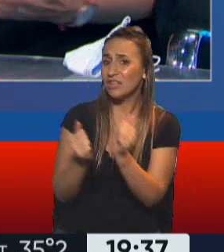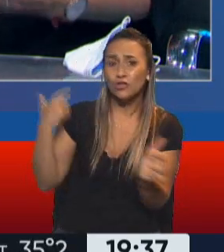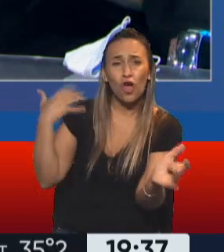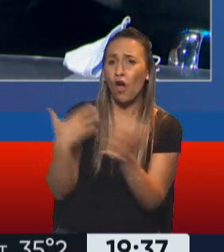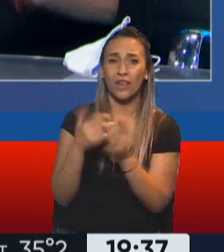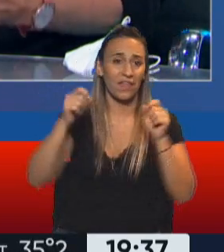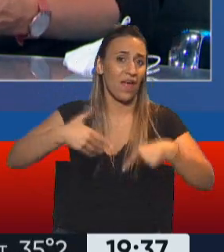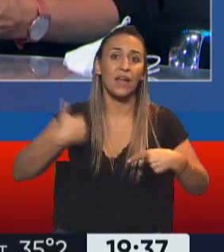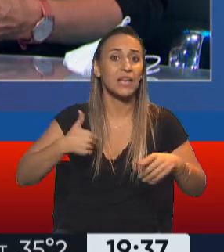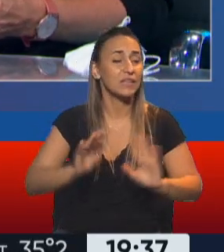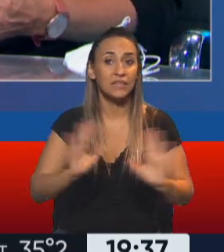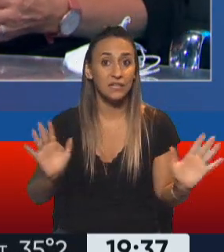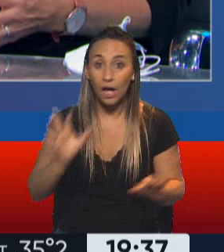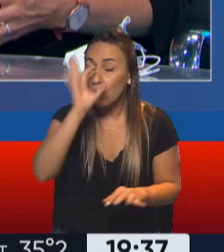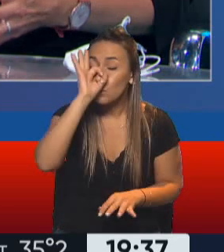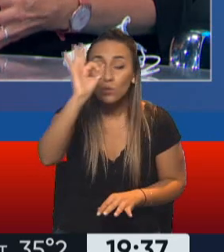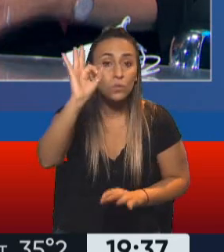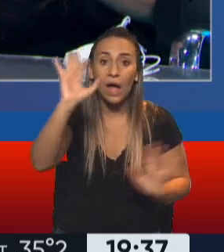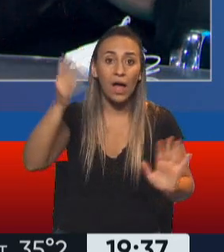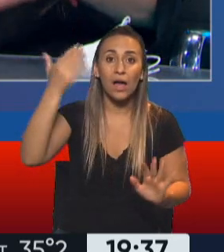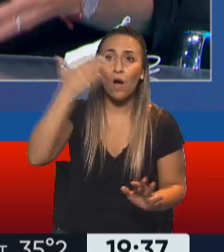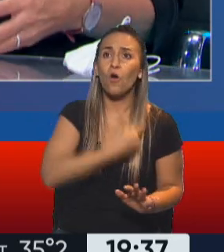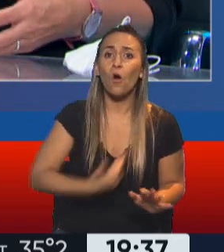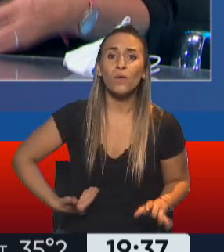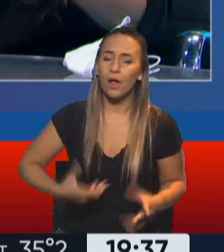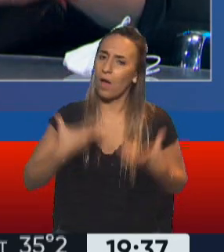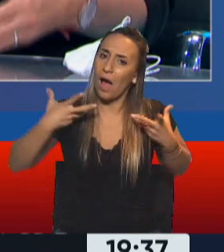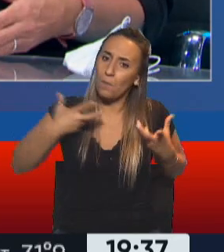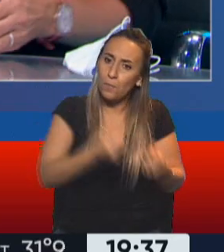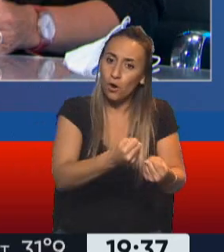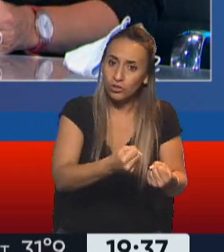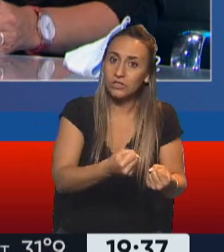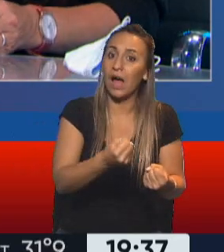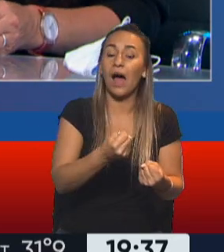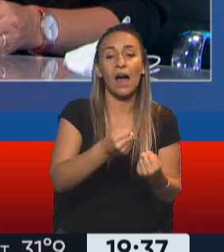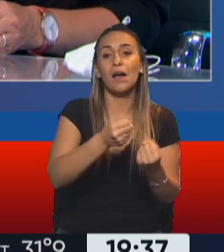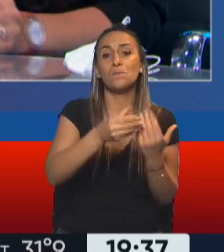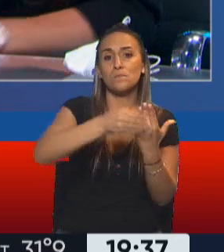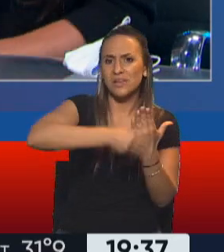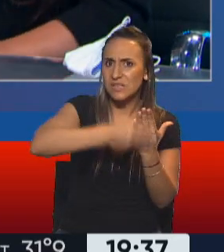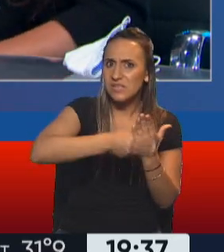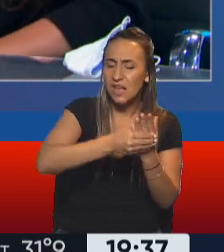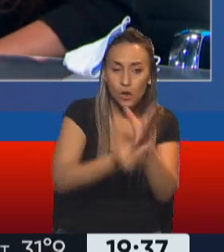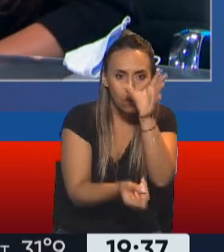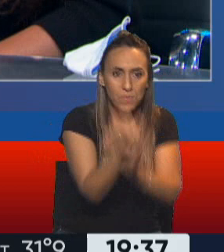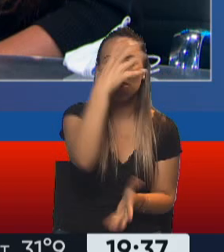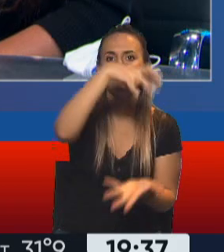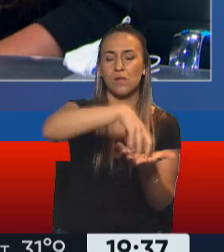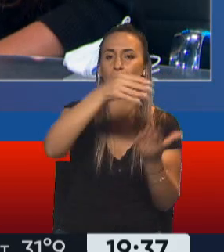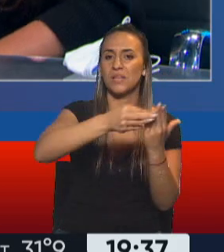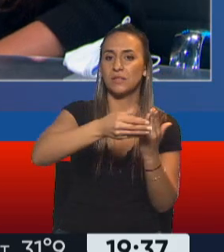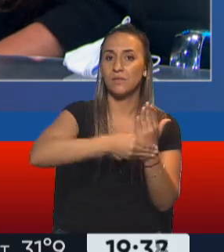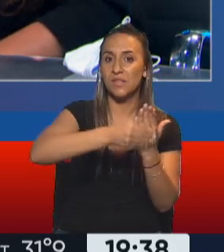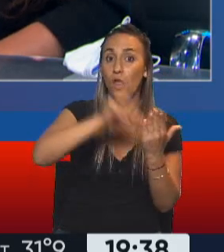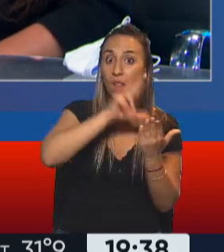país, no hubo un gobierno que haya apostado tan fuertemente por esta agenda. Crear el ministerio es eso, que hoy tengamos...